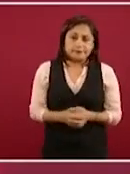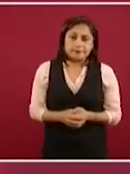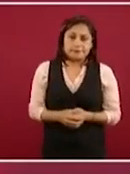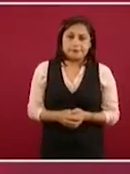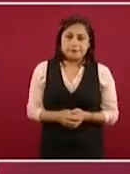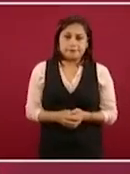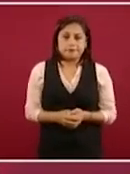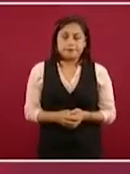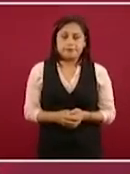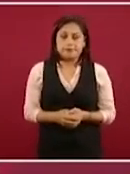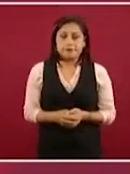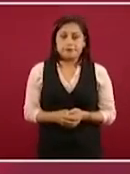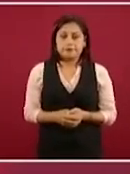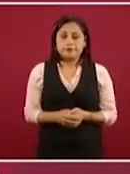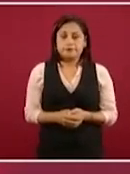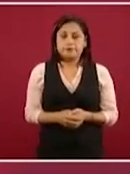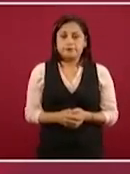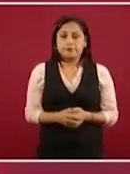Esas